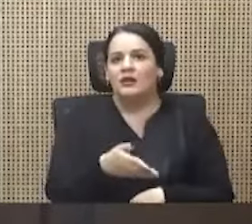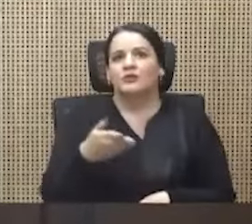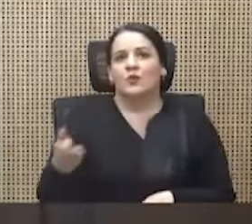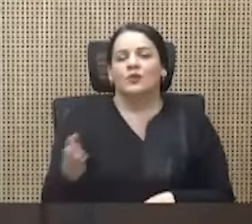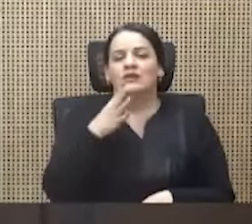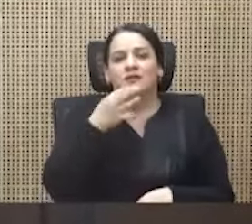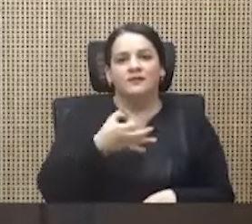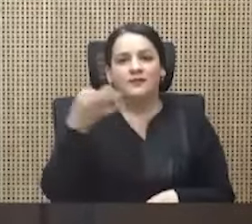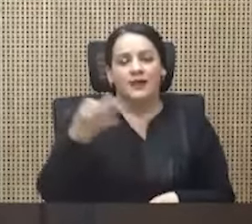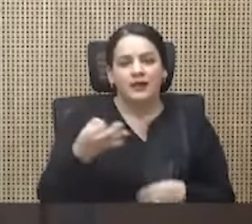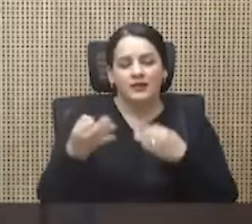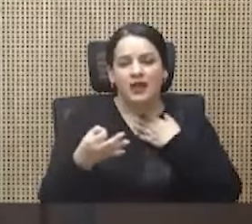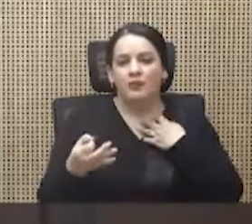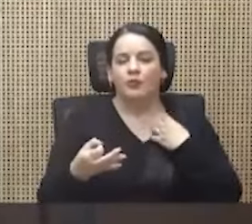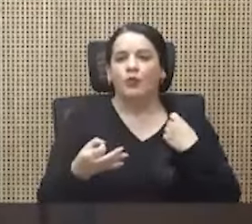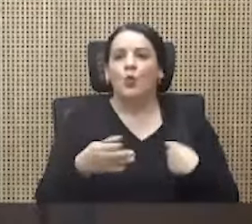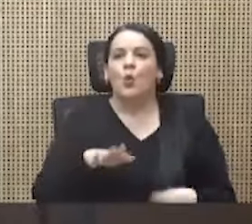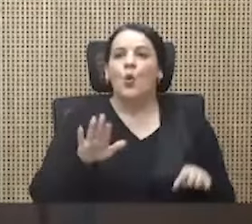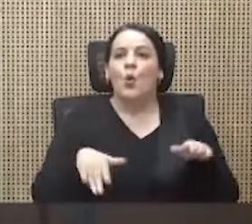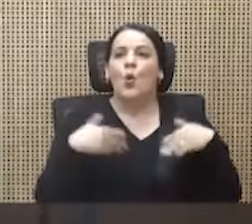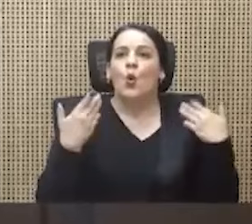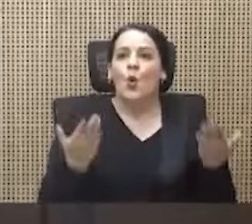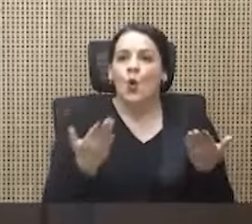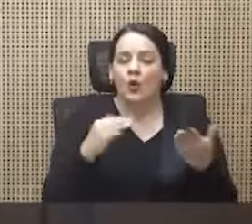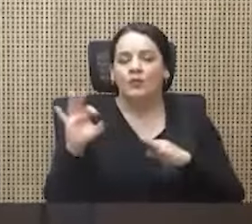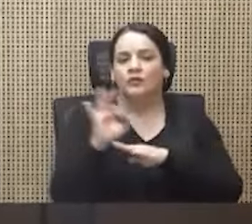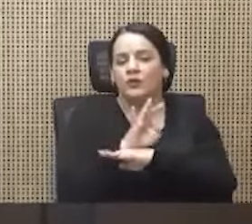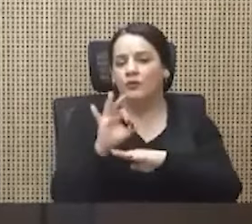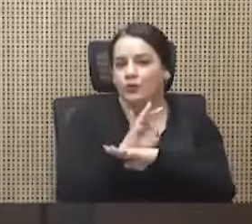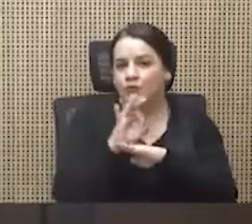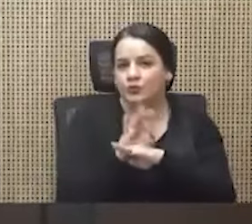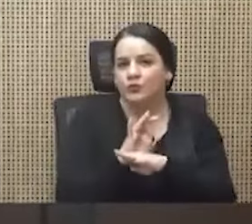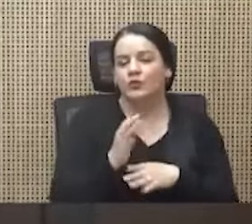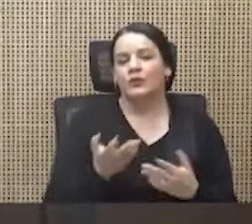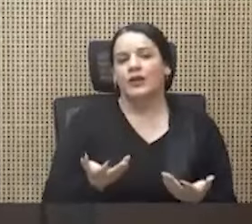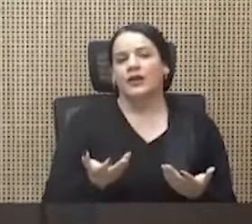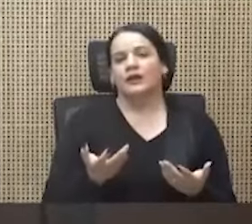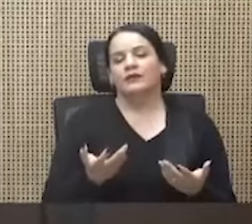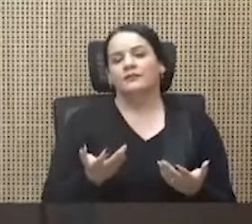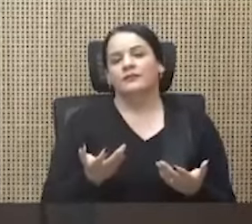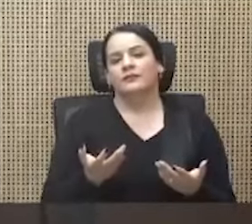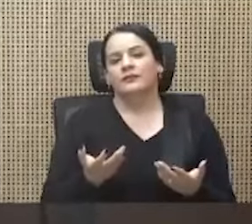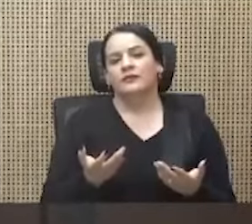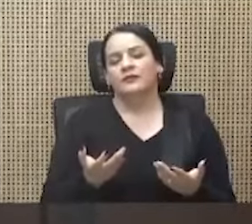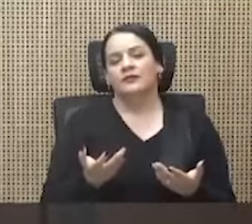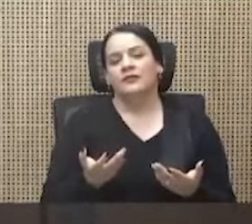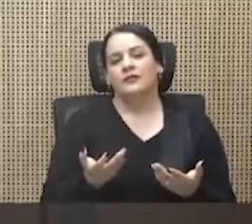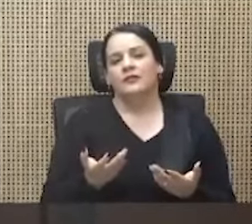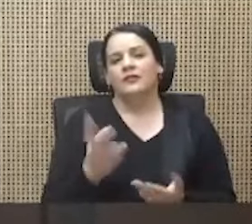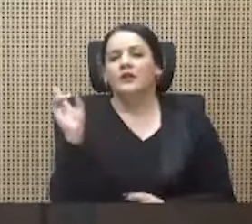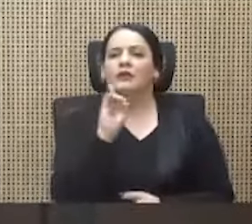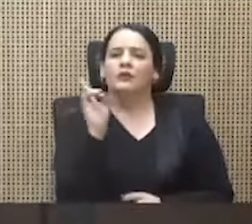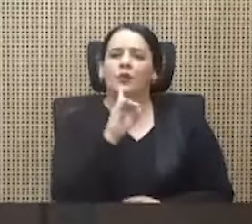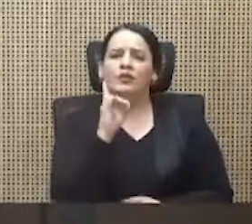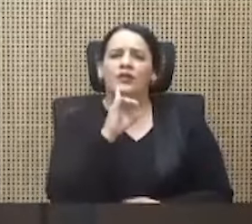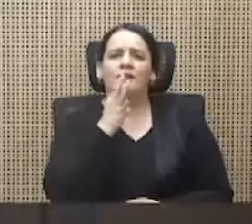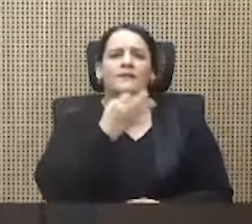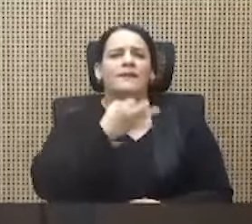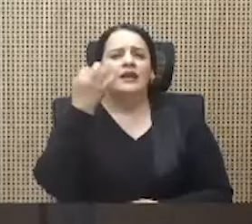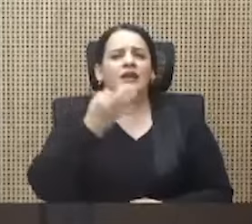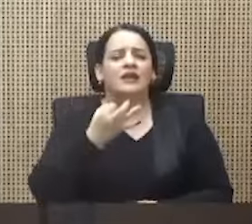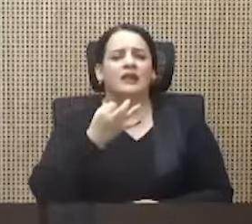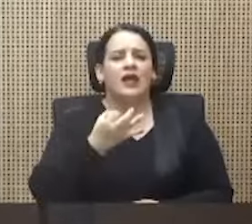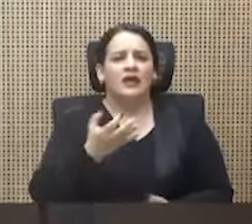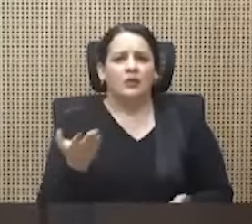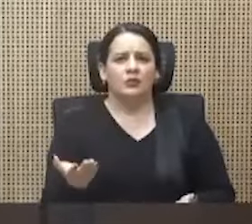realidad. ¿Cómo es que se funciona en realidad y a dónde están los verdaderos vacíos? ¿A dónde están